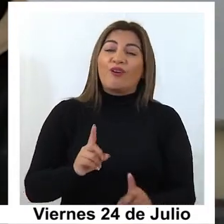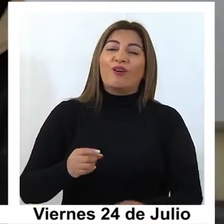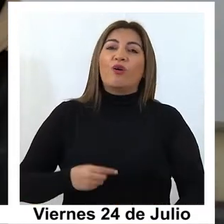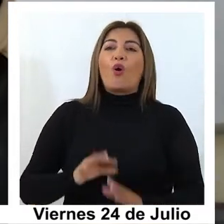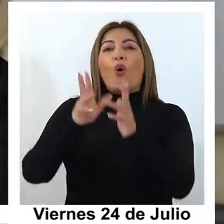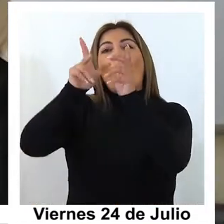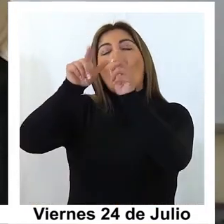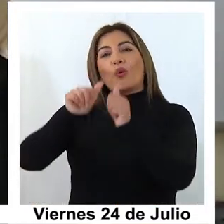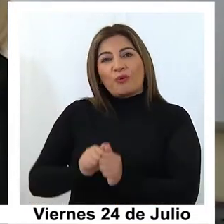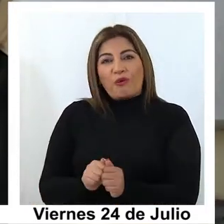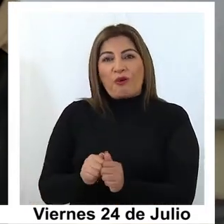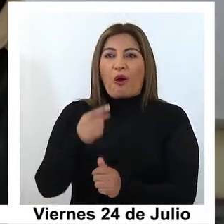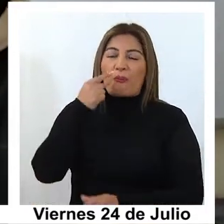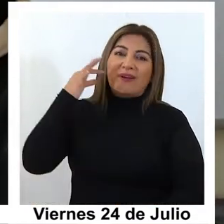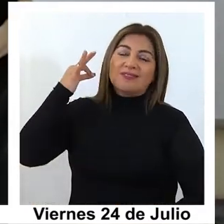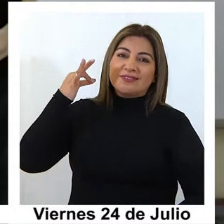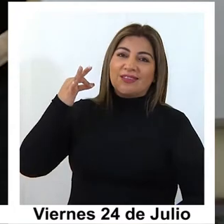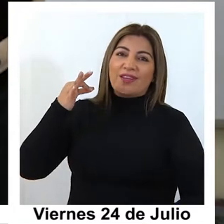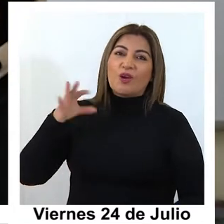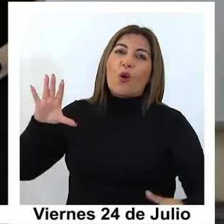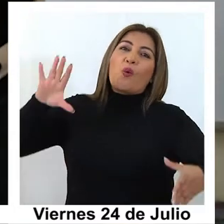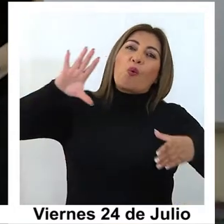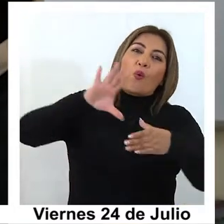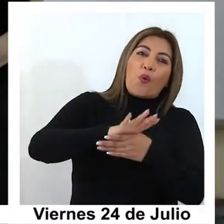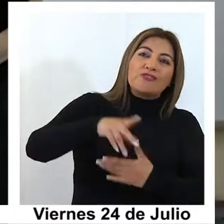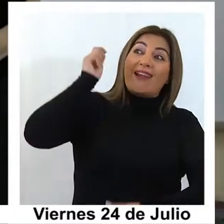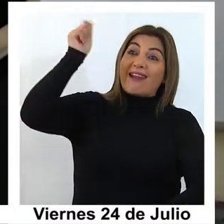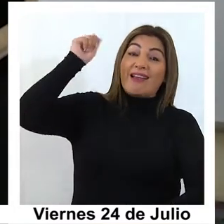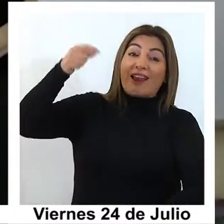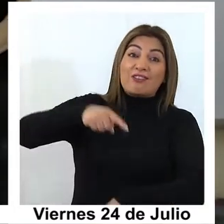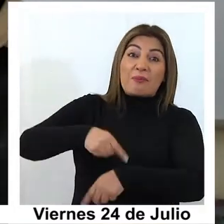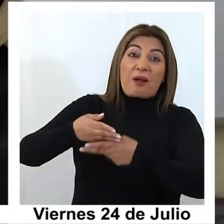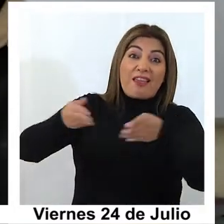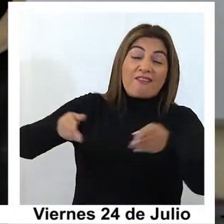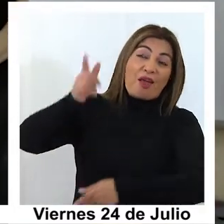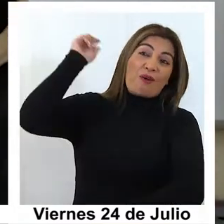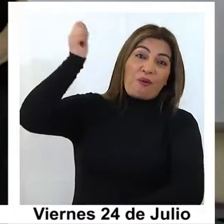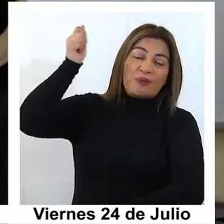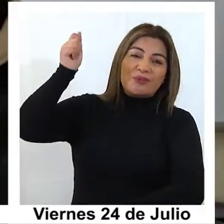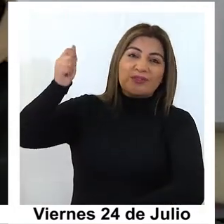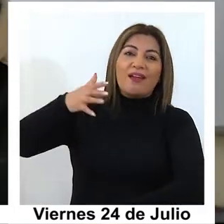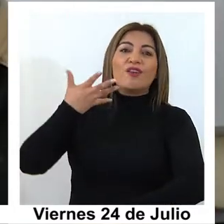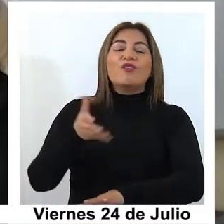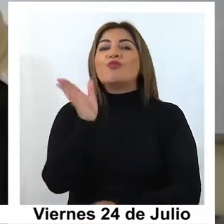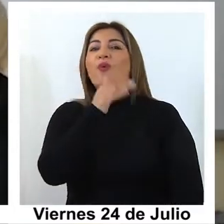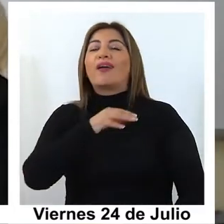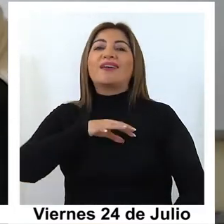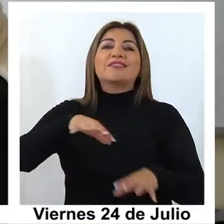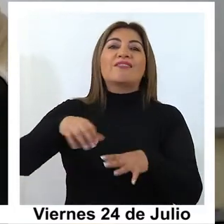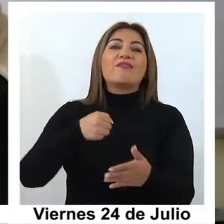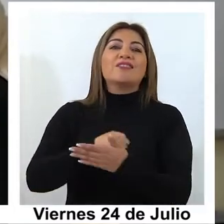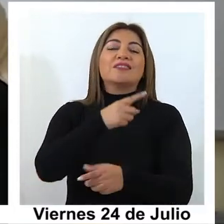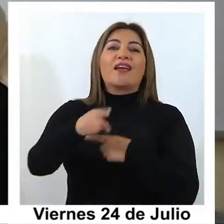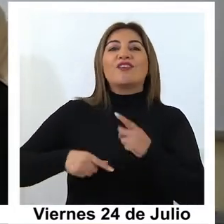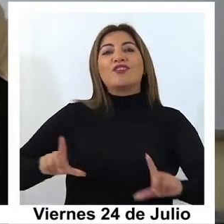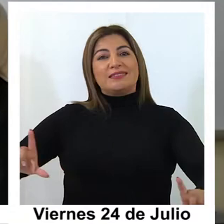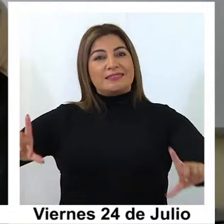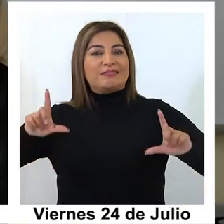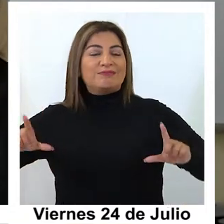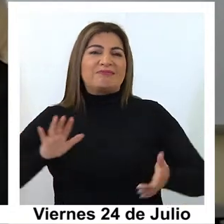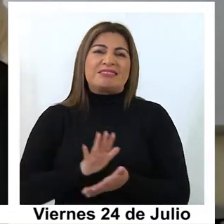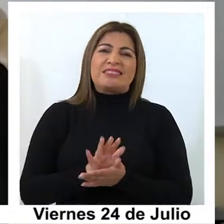un compañero que nos agarre ahí, no vamos a tener las juntas de amigos en recreos, no vamos a tener las actividades de fin de año, nuestra licenciatura,